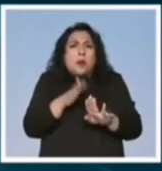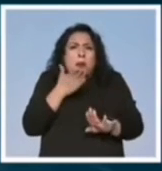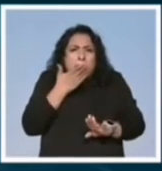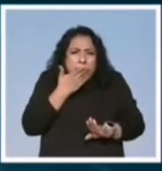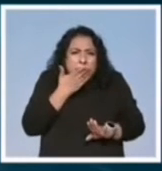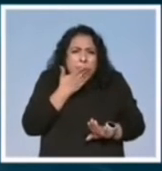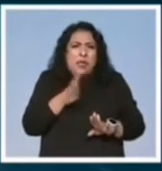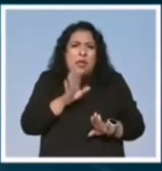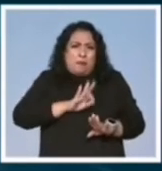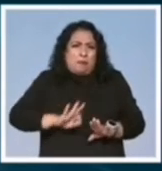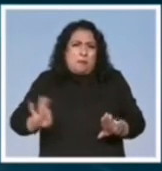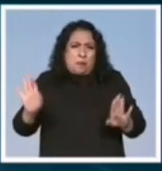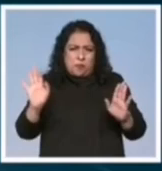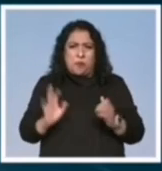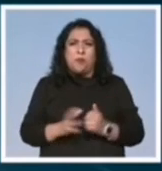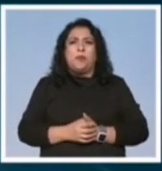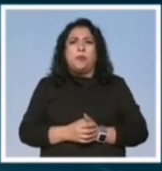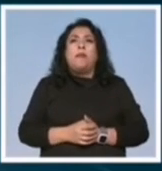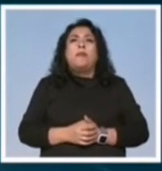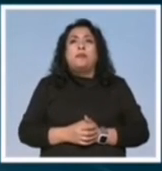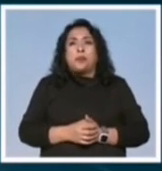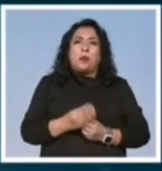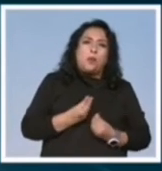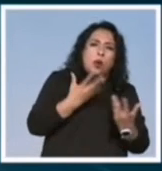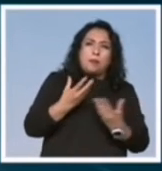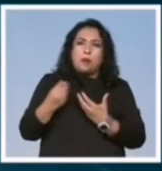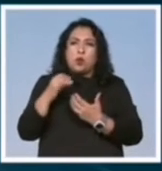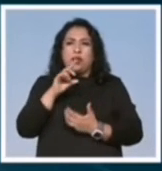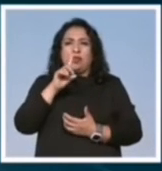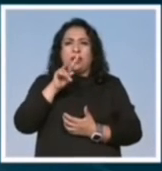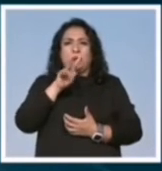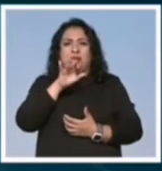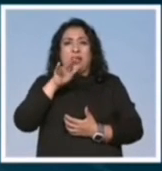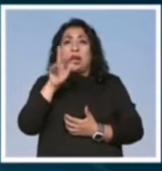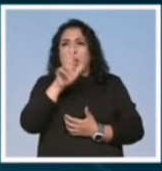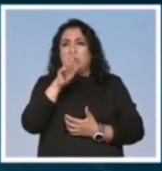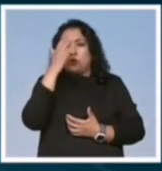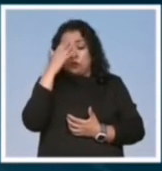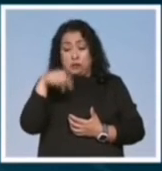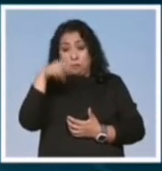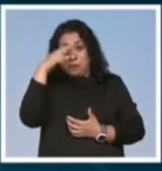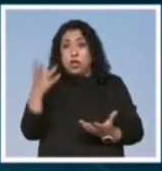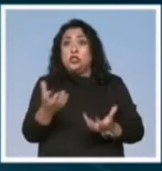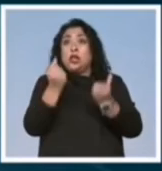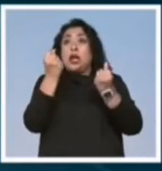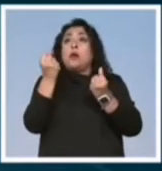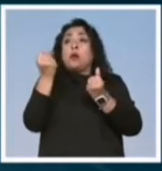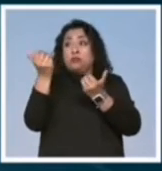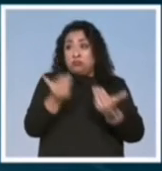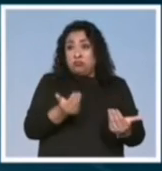manera posible. Entre un poema y otro, Ida Vitale reconoció que México la salvó cuando la recibió a ella y a su